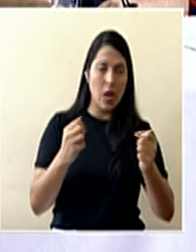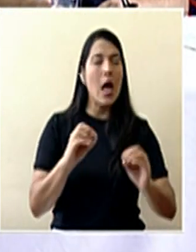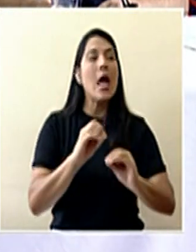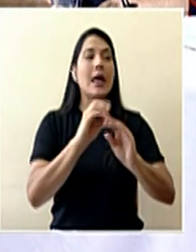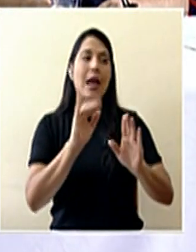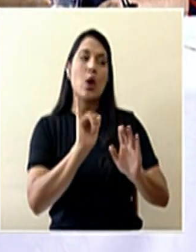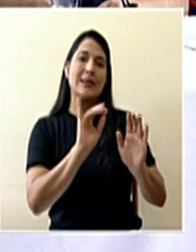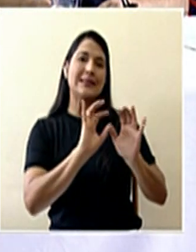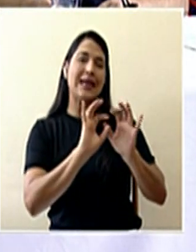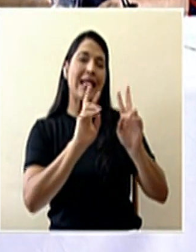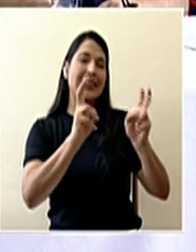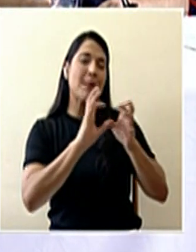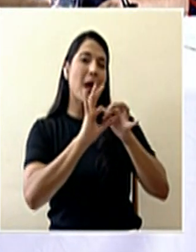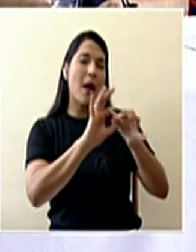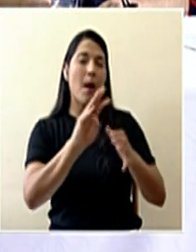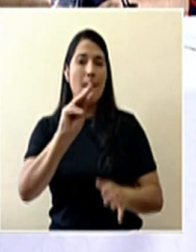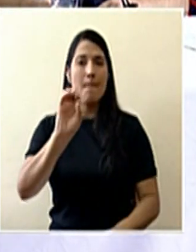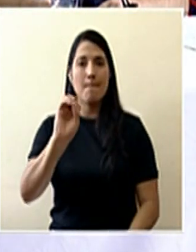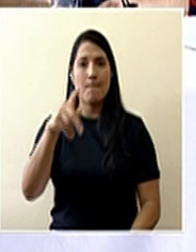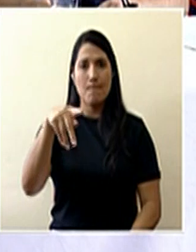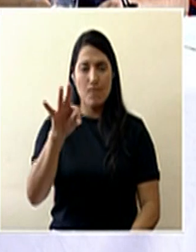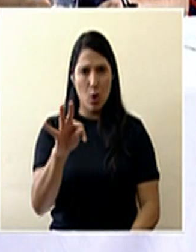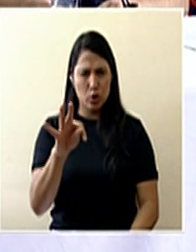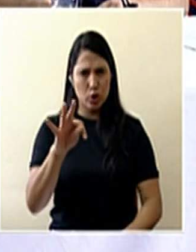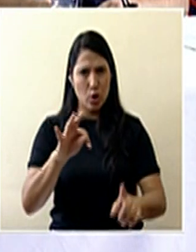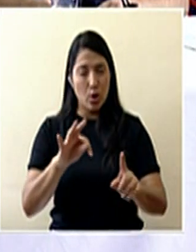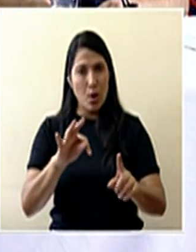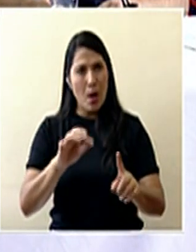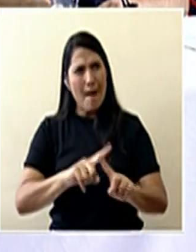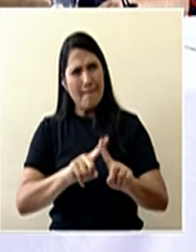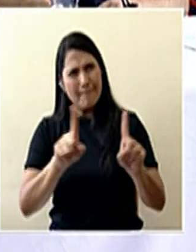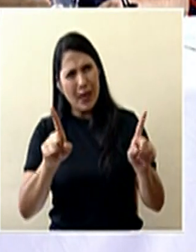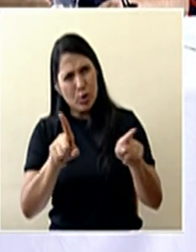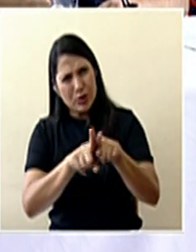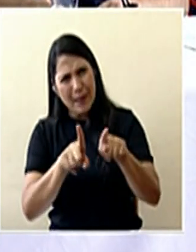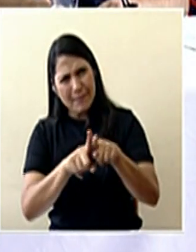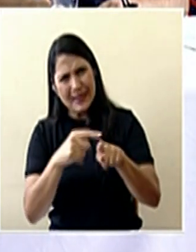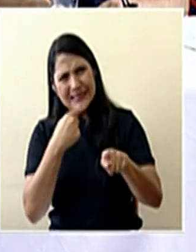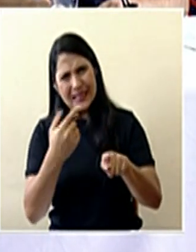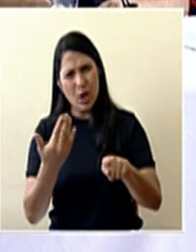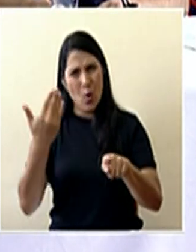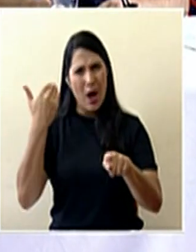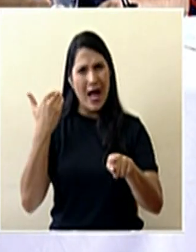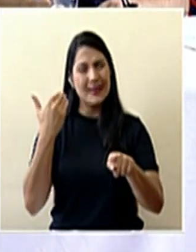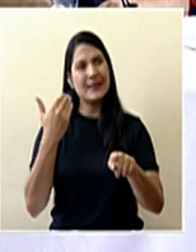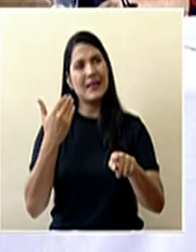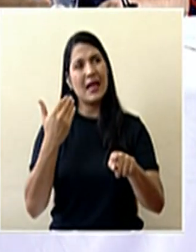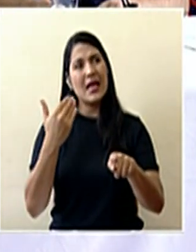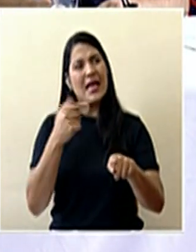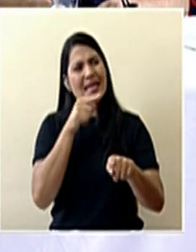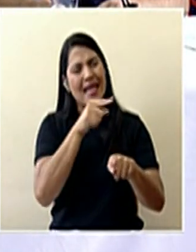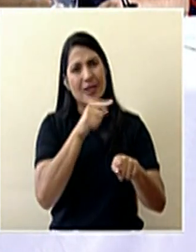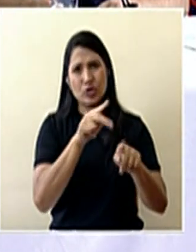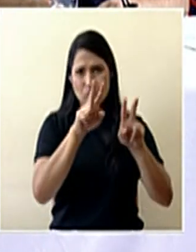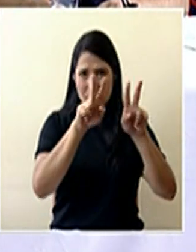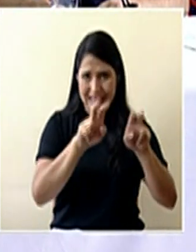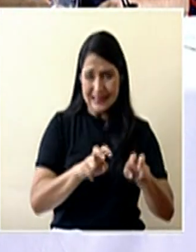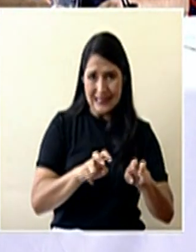Públicas y Transportes, pero incluso la instrucción, ministro, que se dio anteriormente de que por favor se aplacen ese tipo